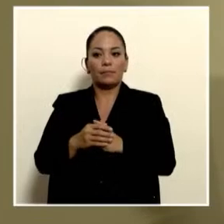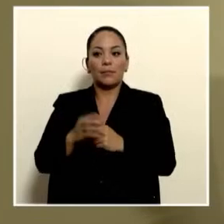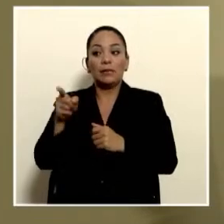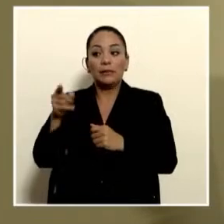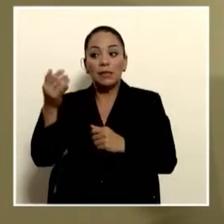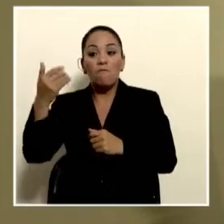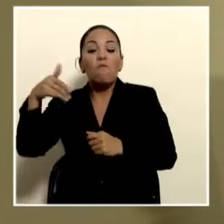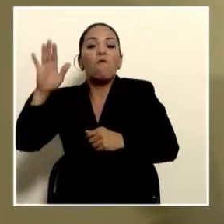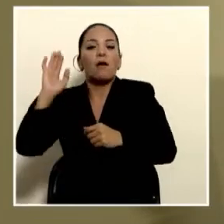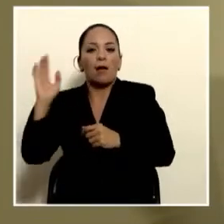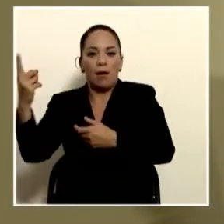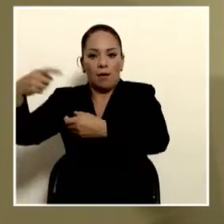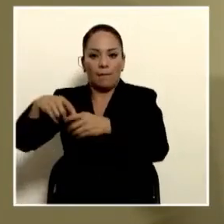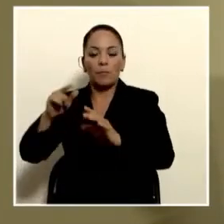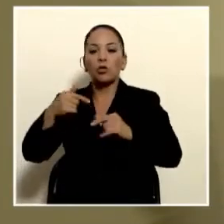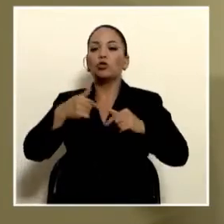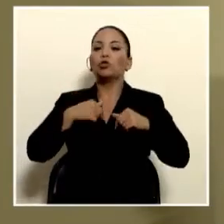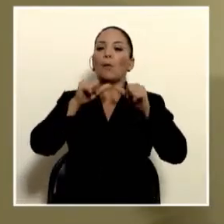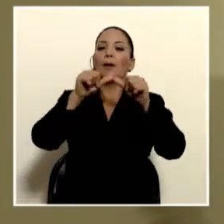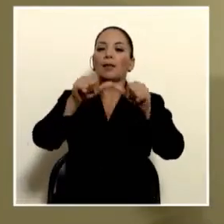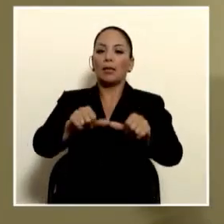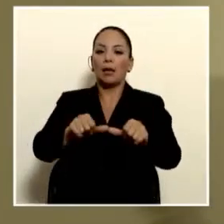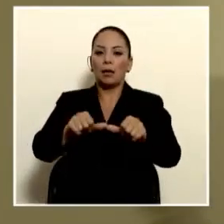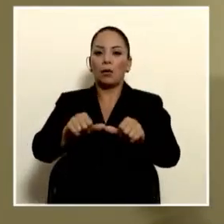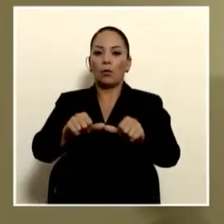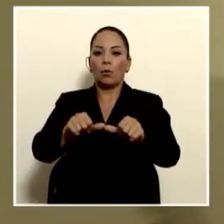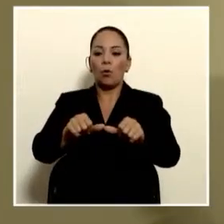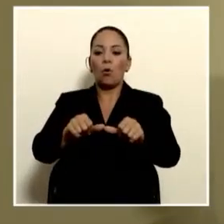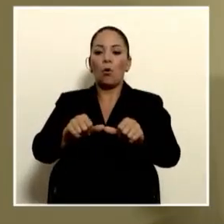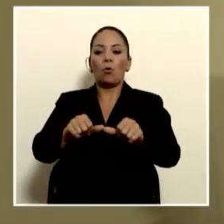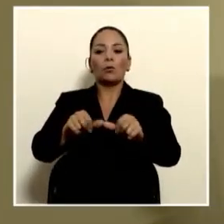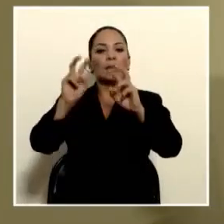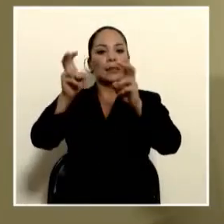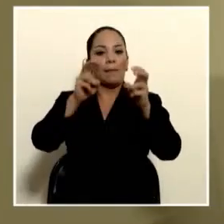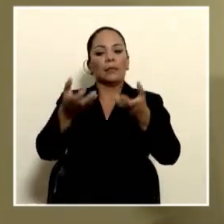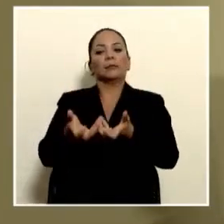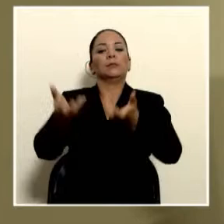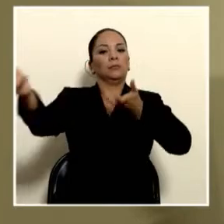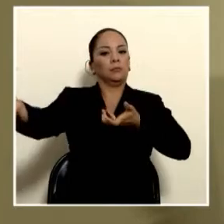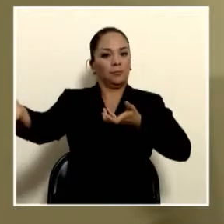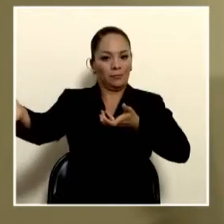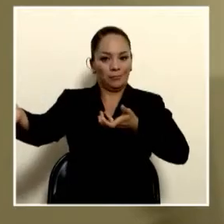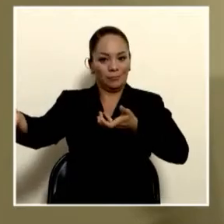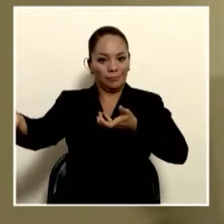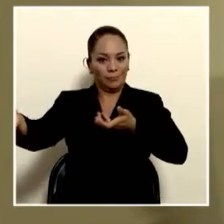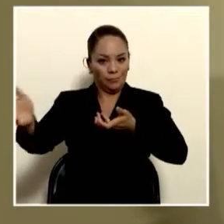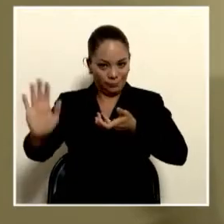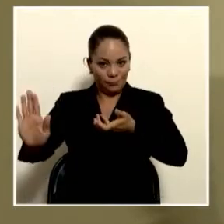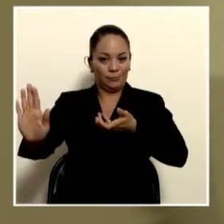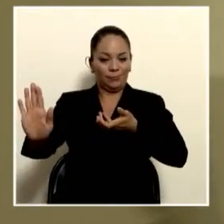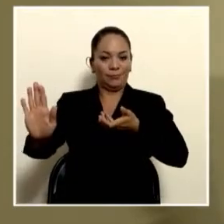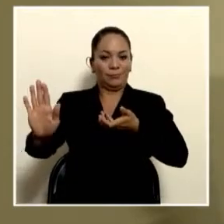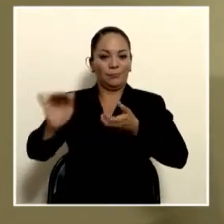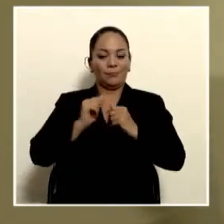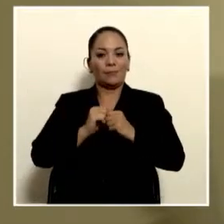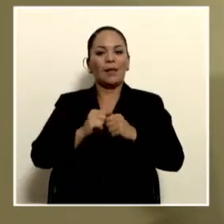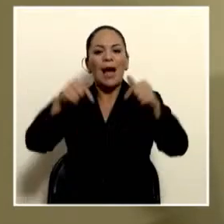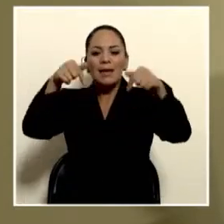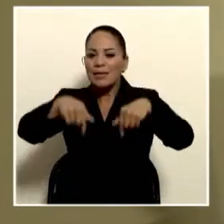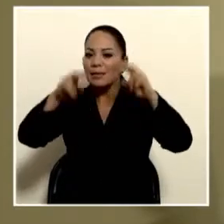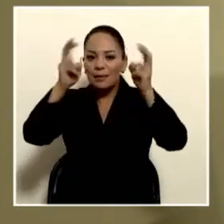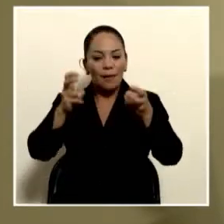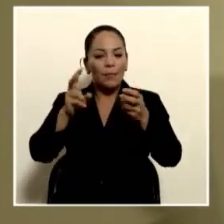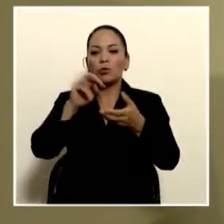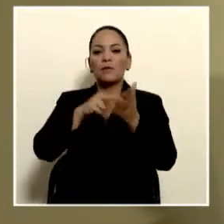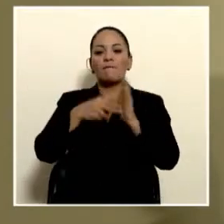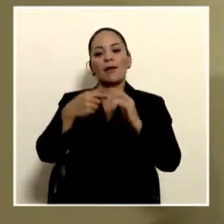fuera, yo mantengo las cosas a suficiente distancia para que se mantengan asépticas. Porque aquí el tema no es